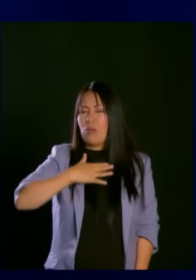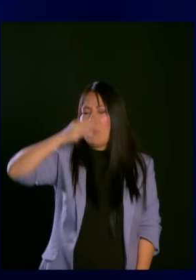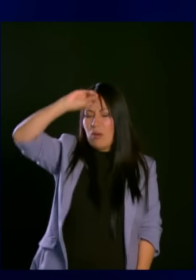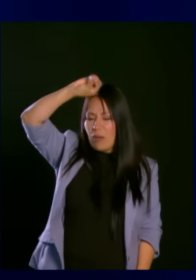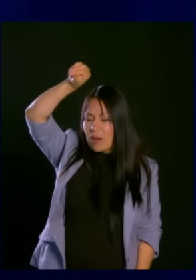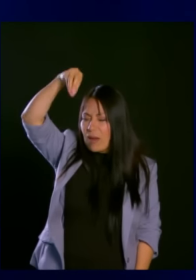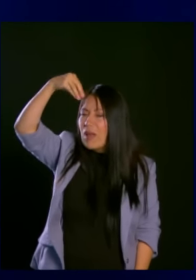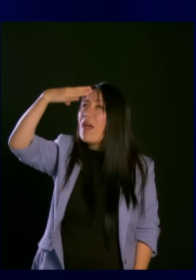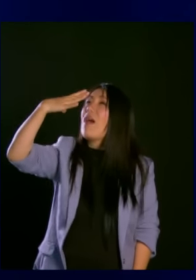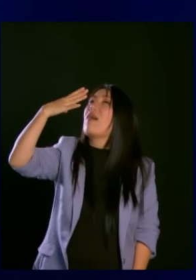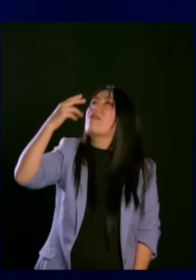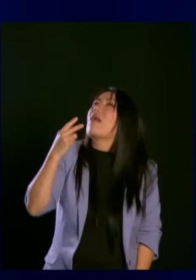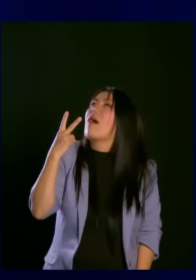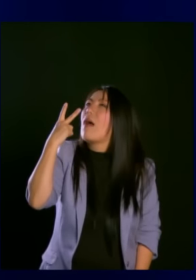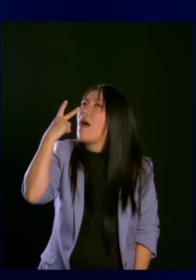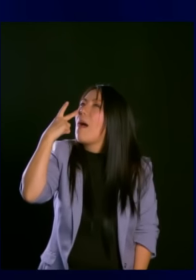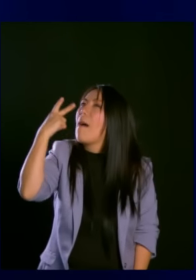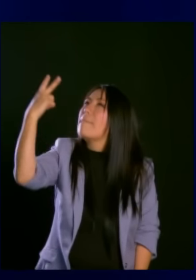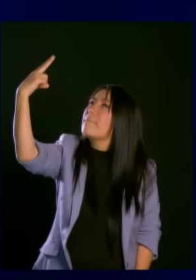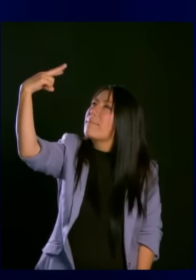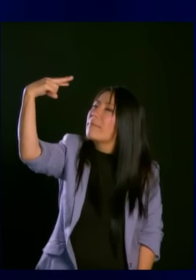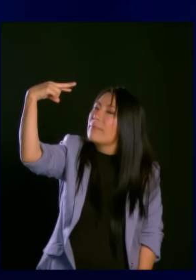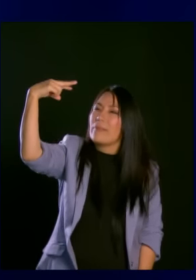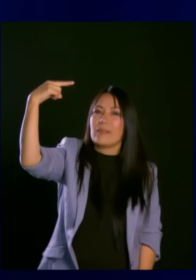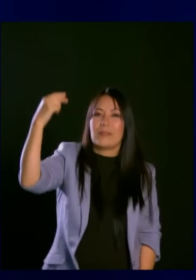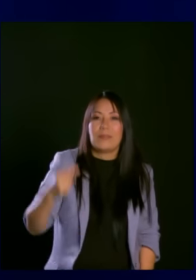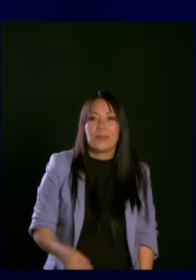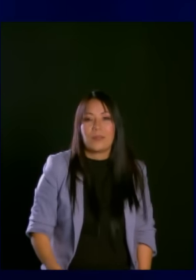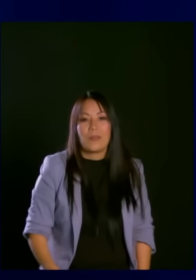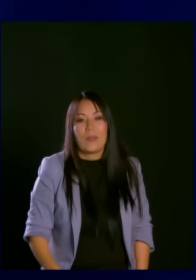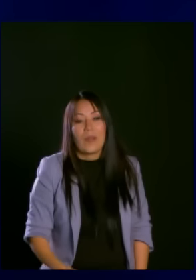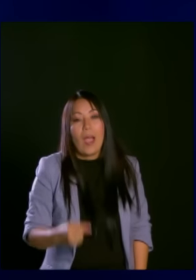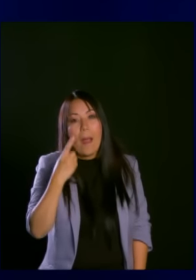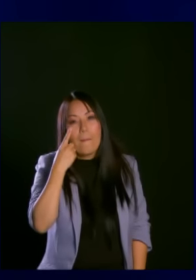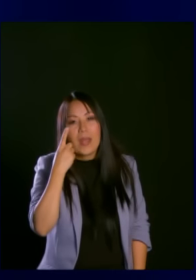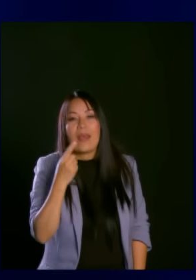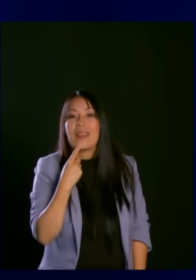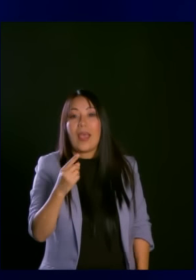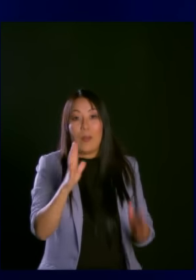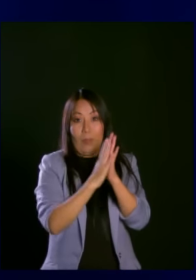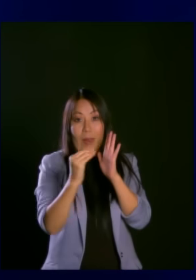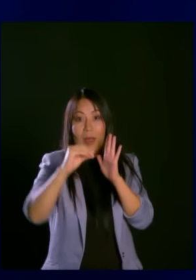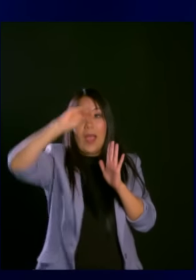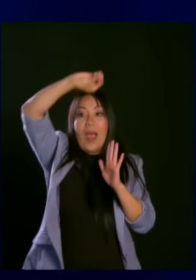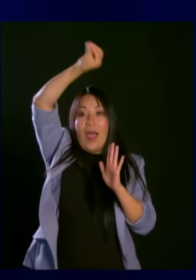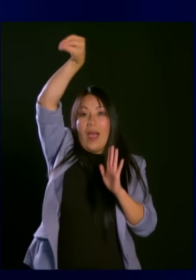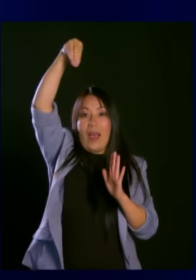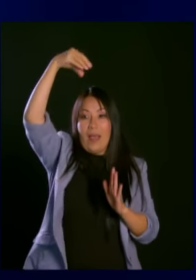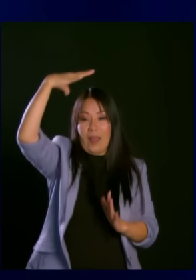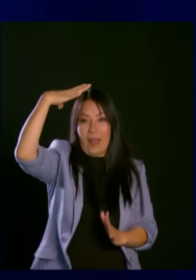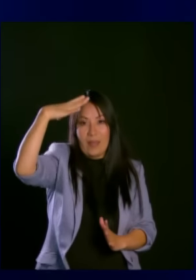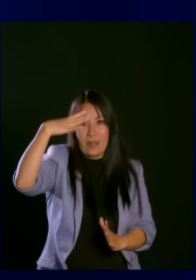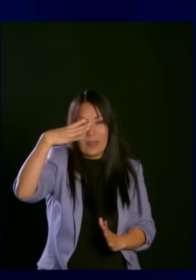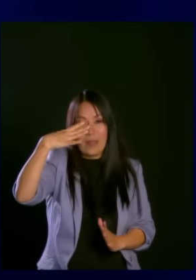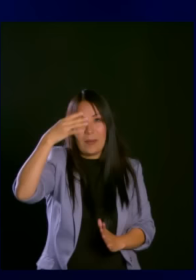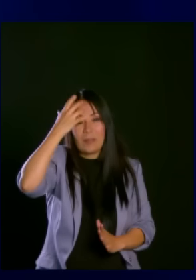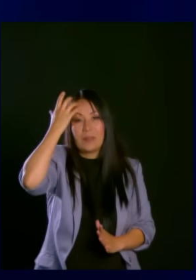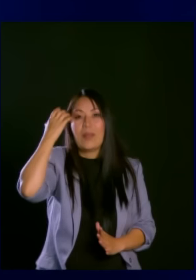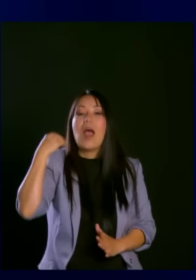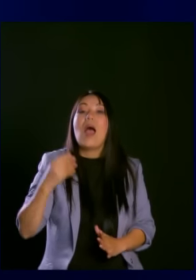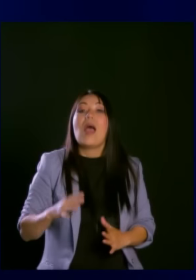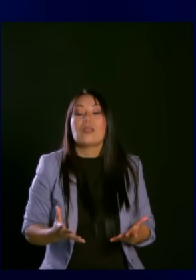gracia en mis ojos. Esto dice Moisés que Dios le dijo. A ver, todo el mundo diga fuerte esa palabra. Gracia. Ahora pues, si he